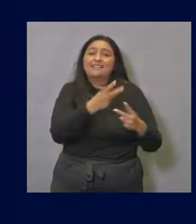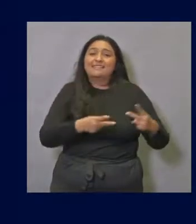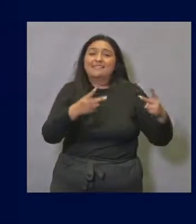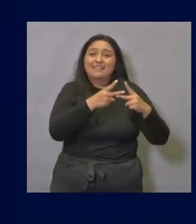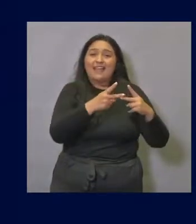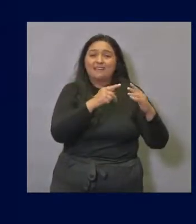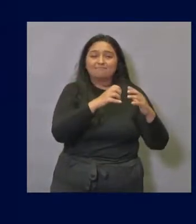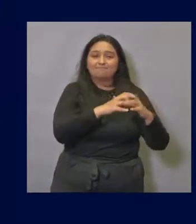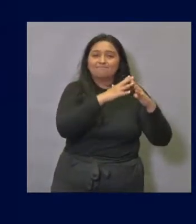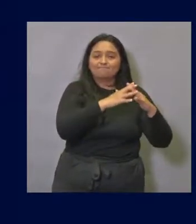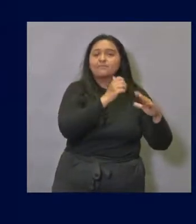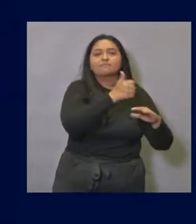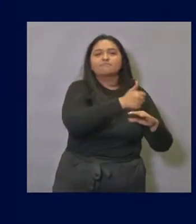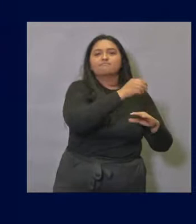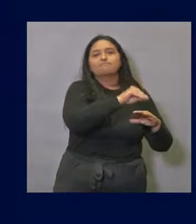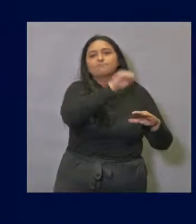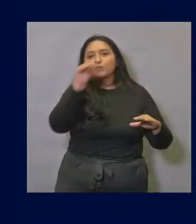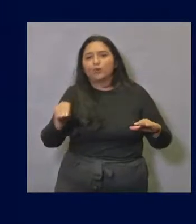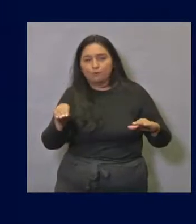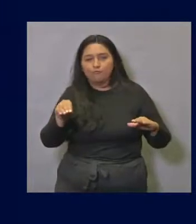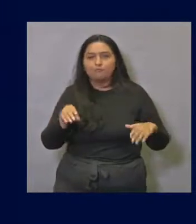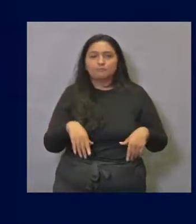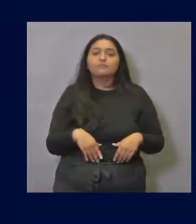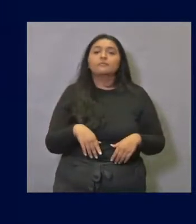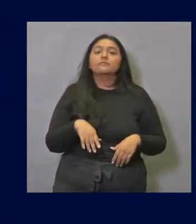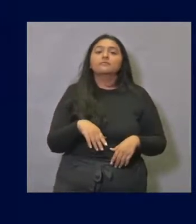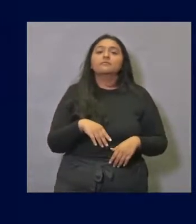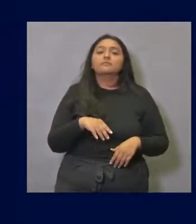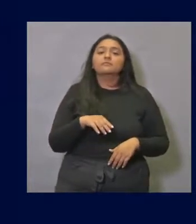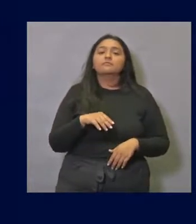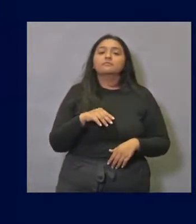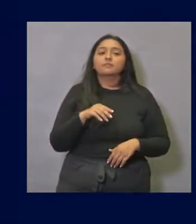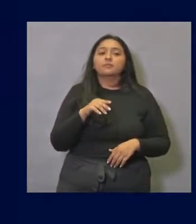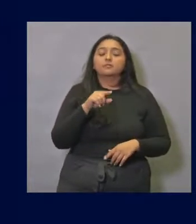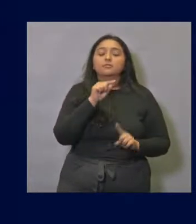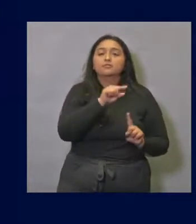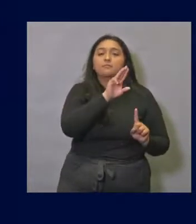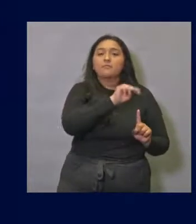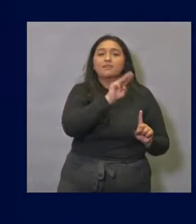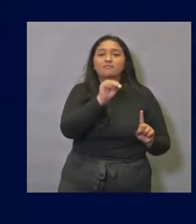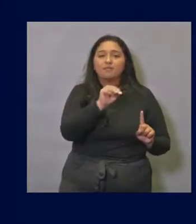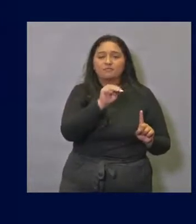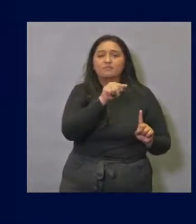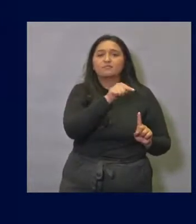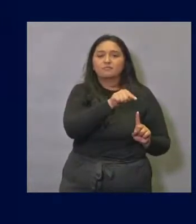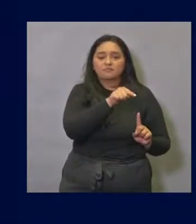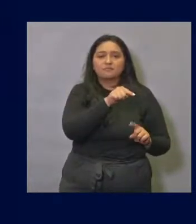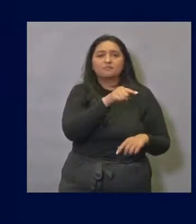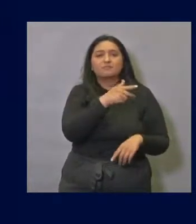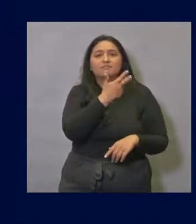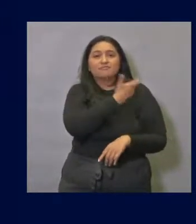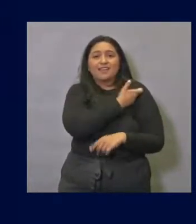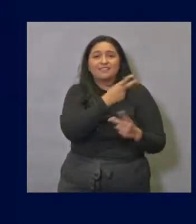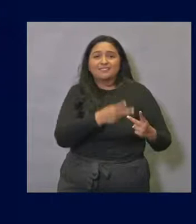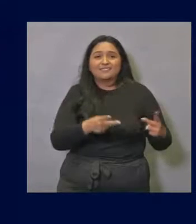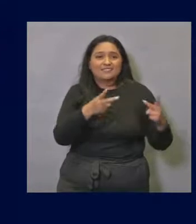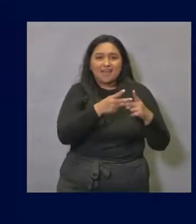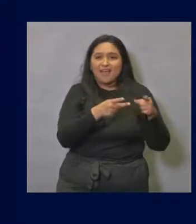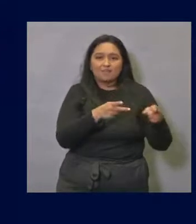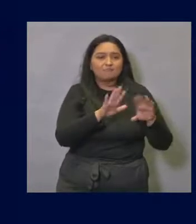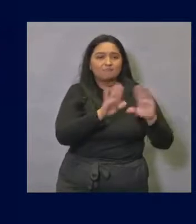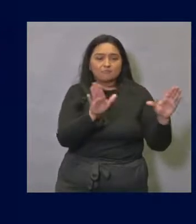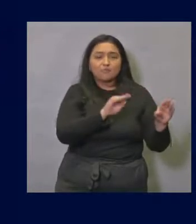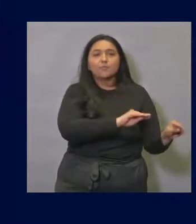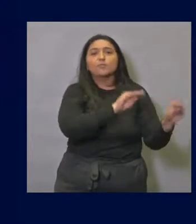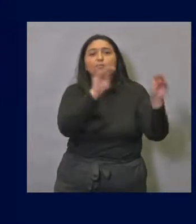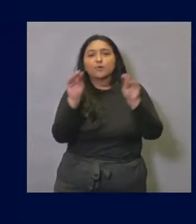domingo 18 de abril, el centro de vacunación del condado en Magic Mountain terminará con sus